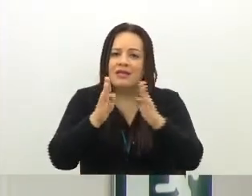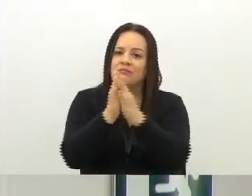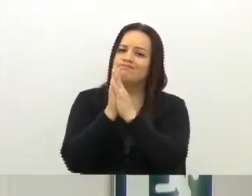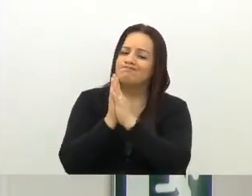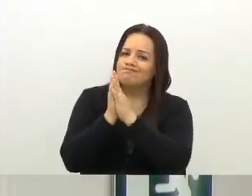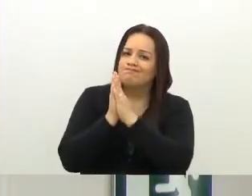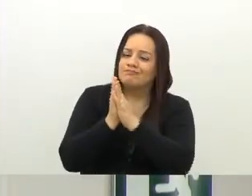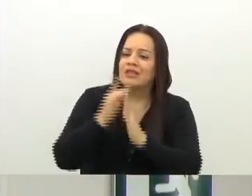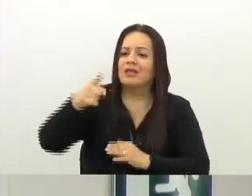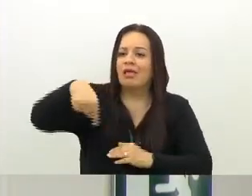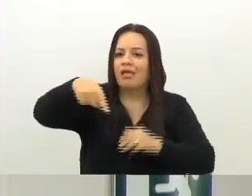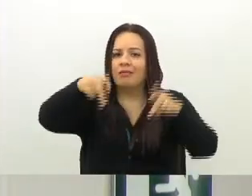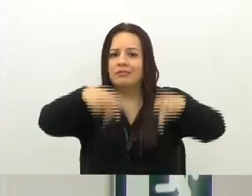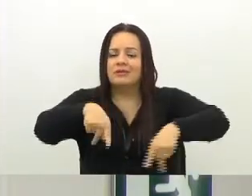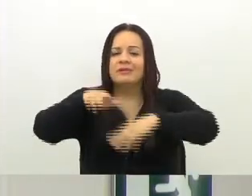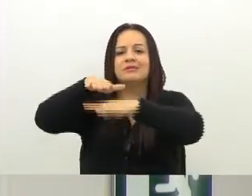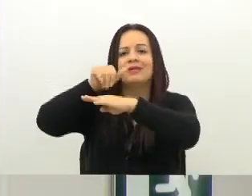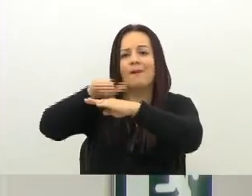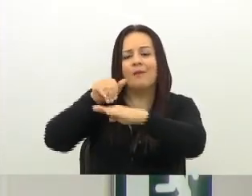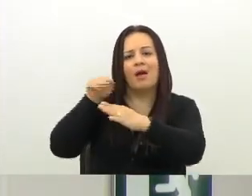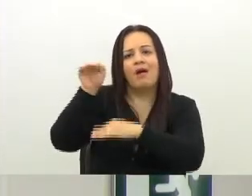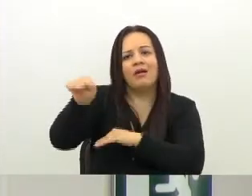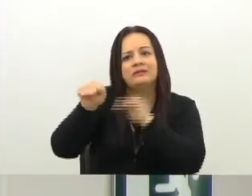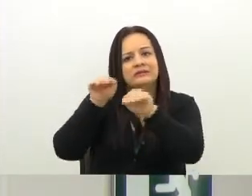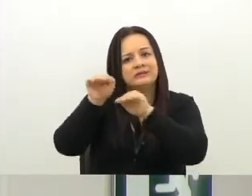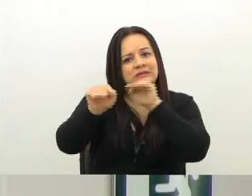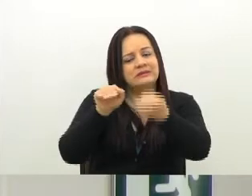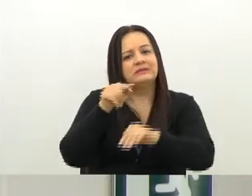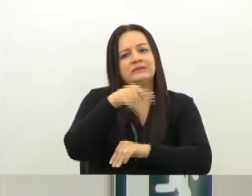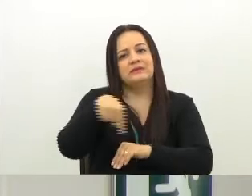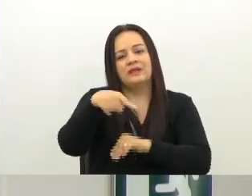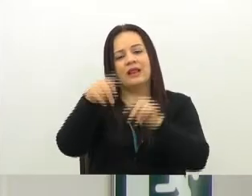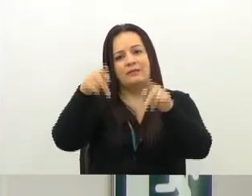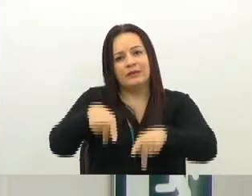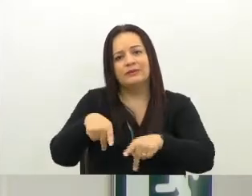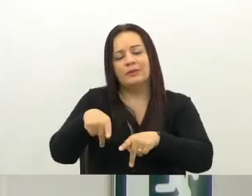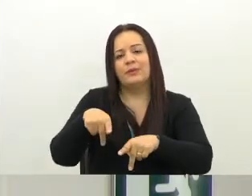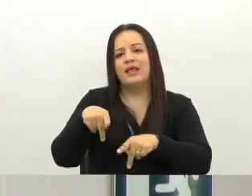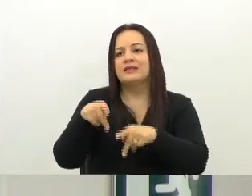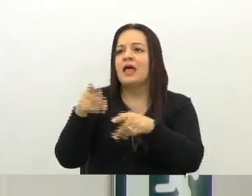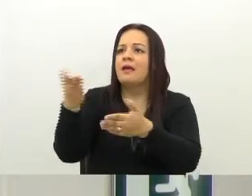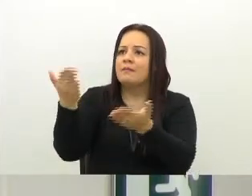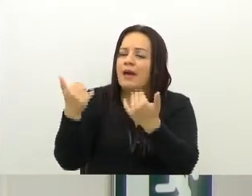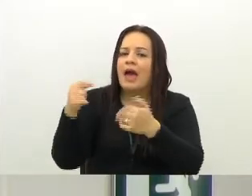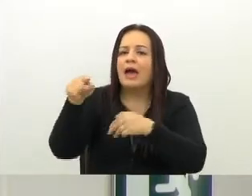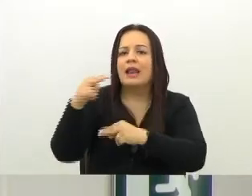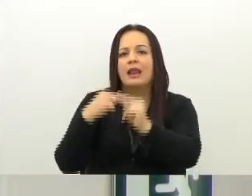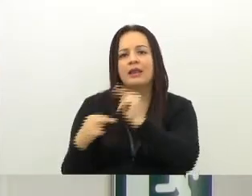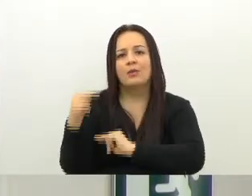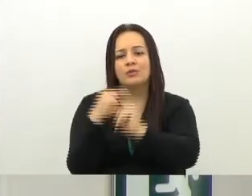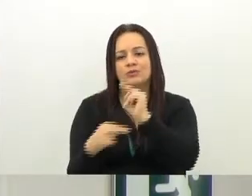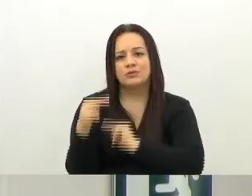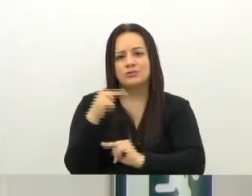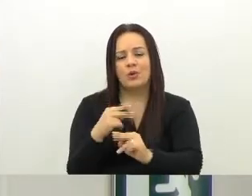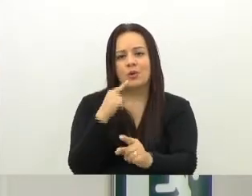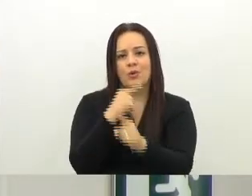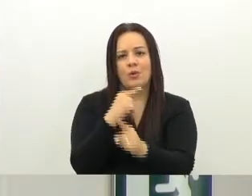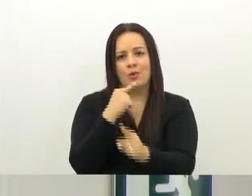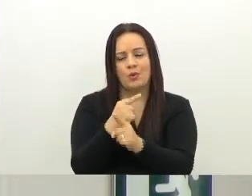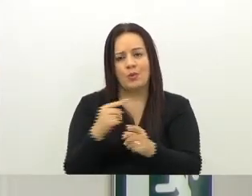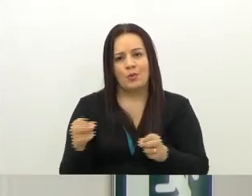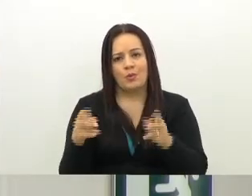pueblo y el llamado insistente del pueblo a una negociación oportuna y